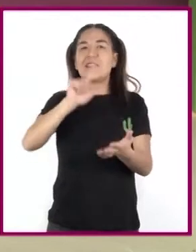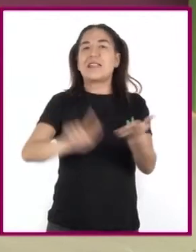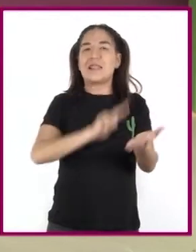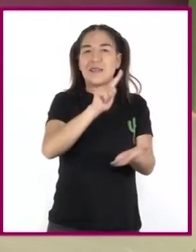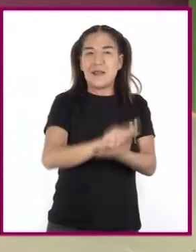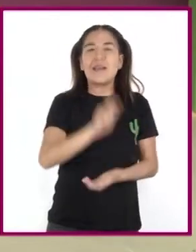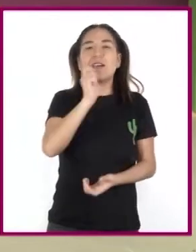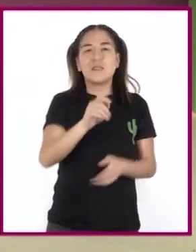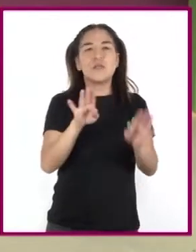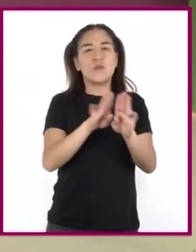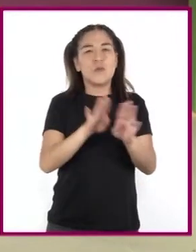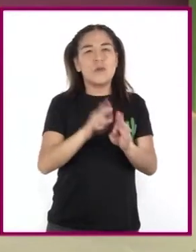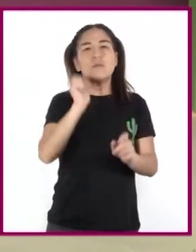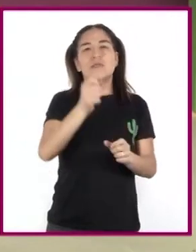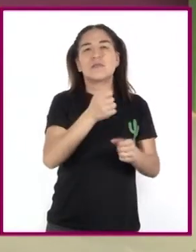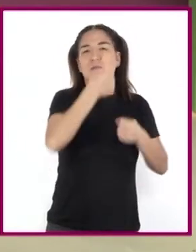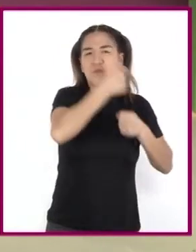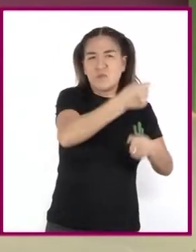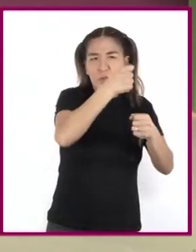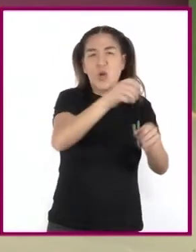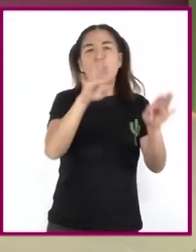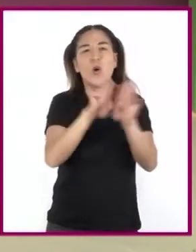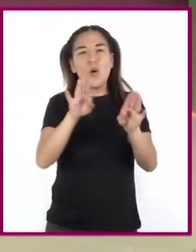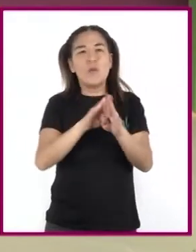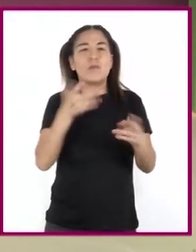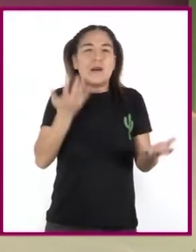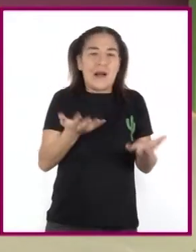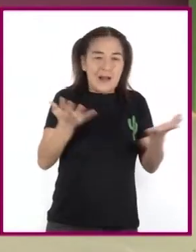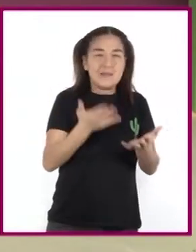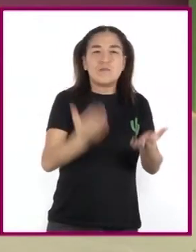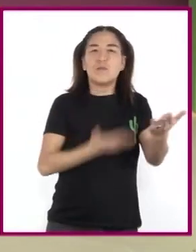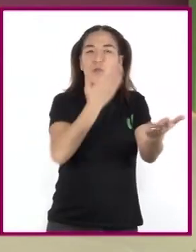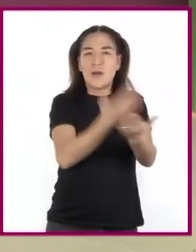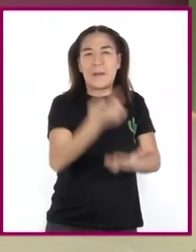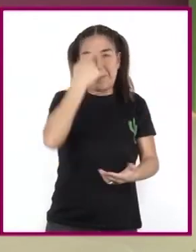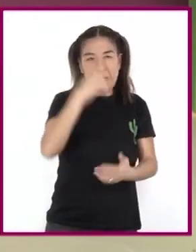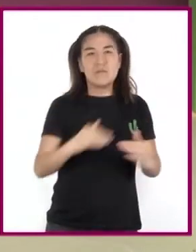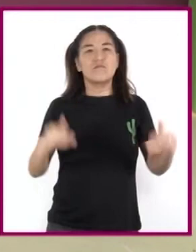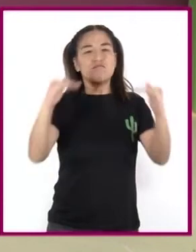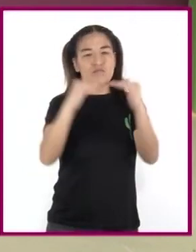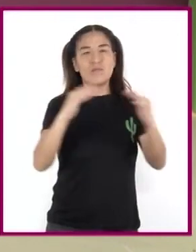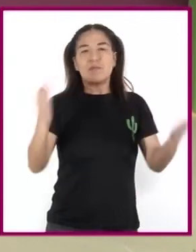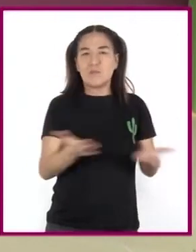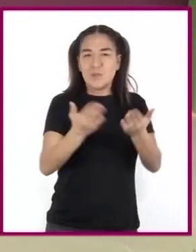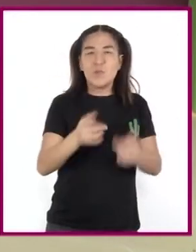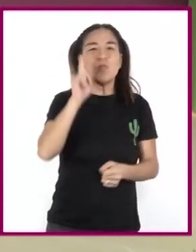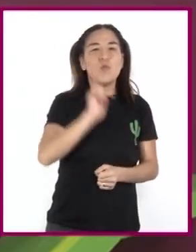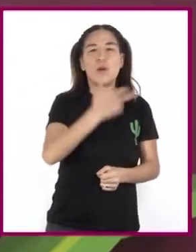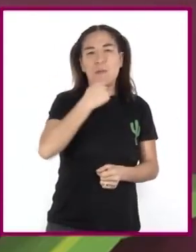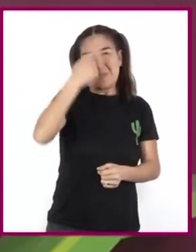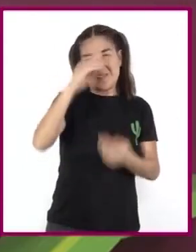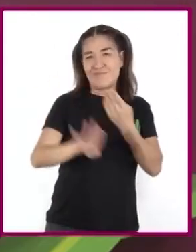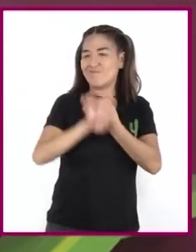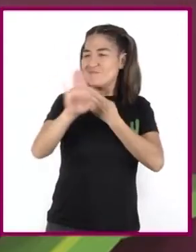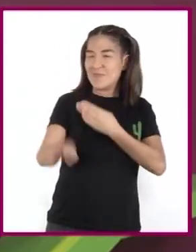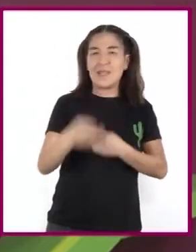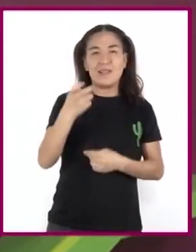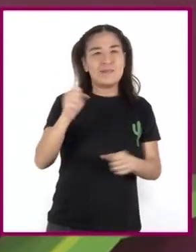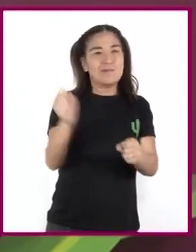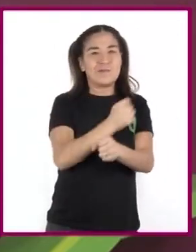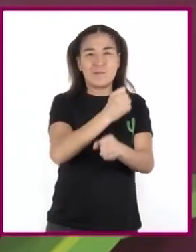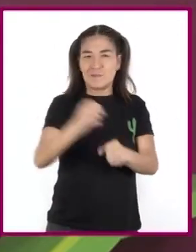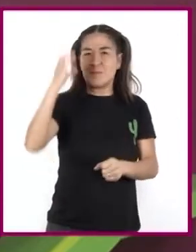iniciativas y campañas que se realizan en México para promover la equidad de género y combatir la violencia.